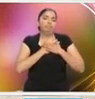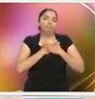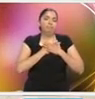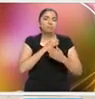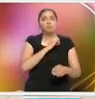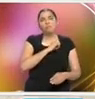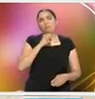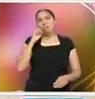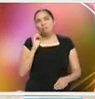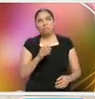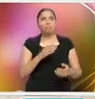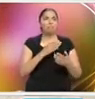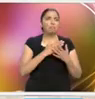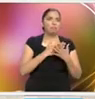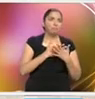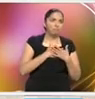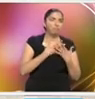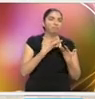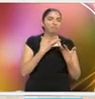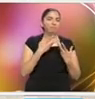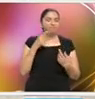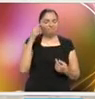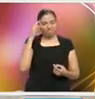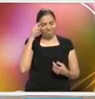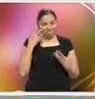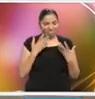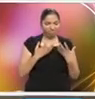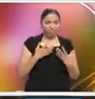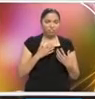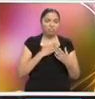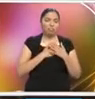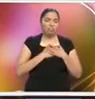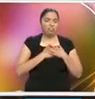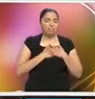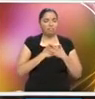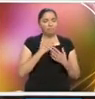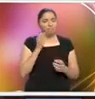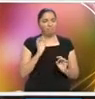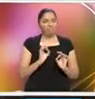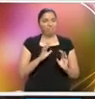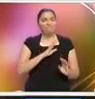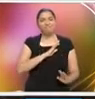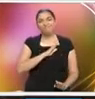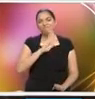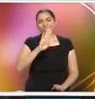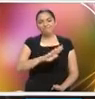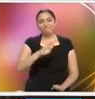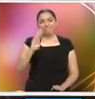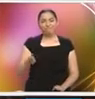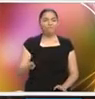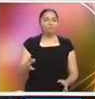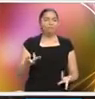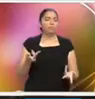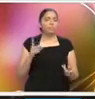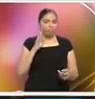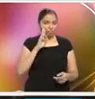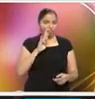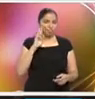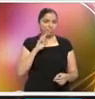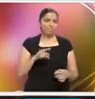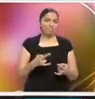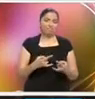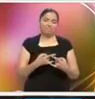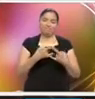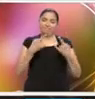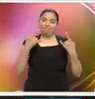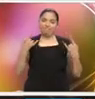el amor, el remordimiento, el amor despechado, nuestra naturaleza humana, que esa pues pasan los